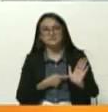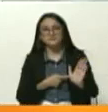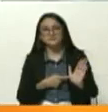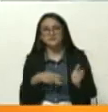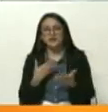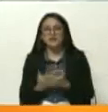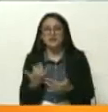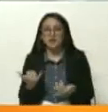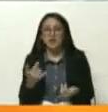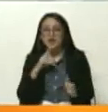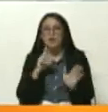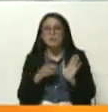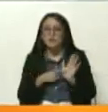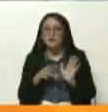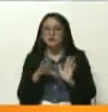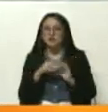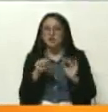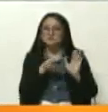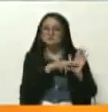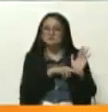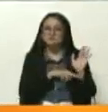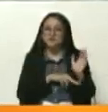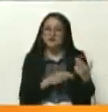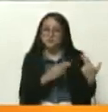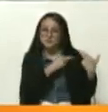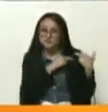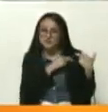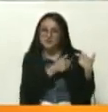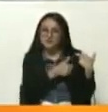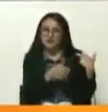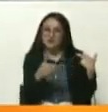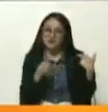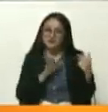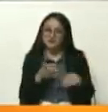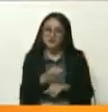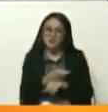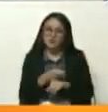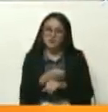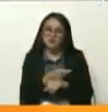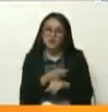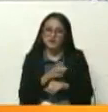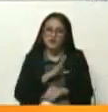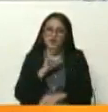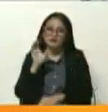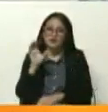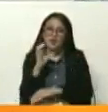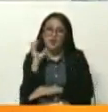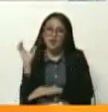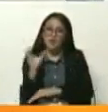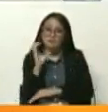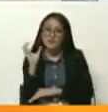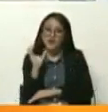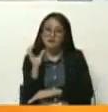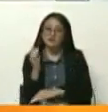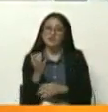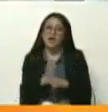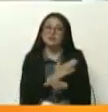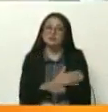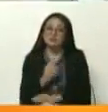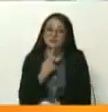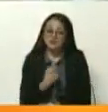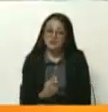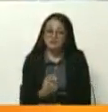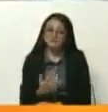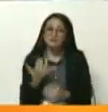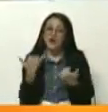cumplido con los protocolos, con las responsabilidades que el gobierno, el Estado colombiano suscribió, y